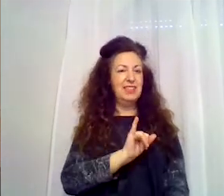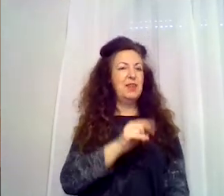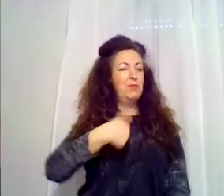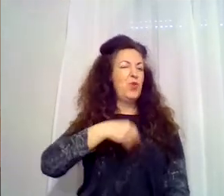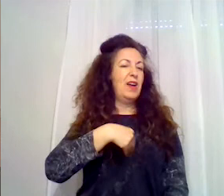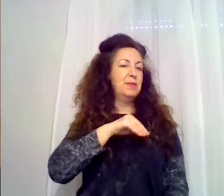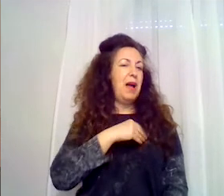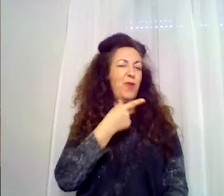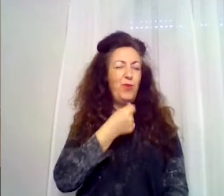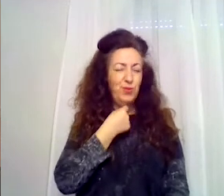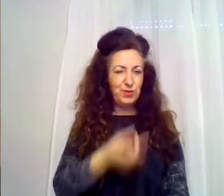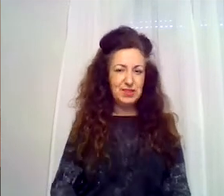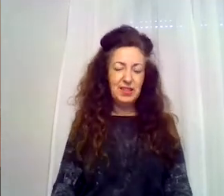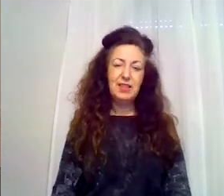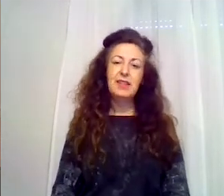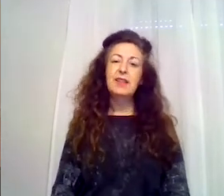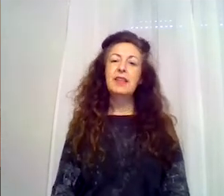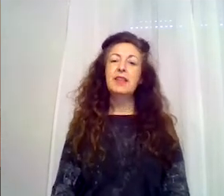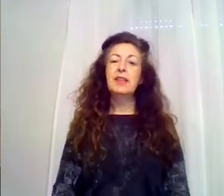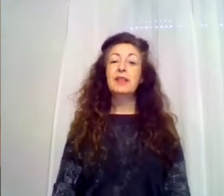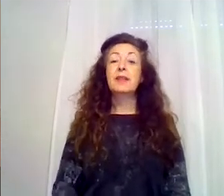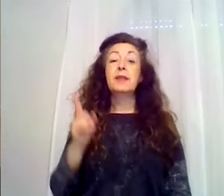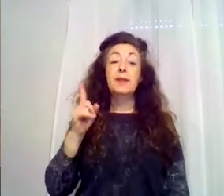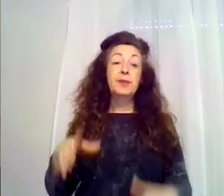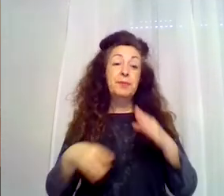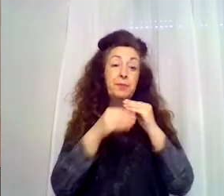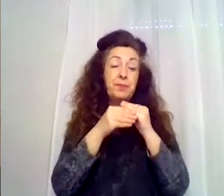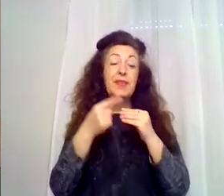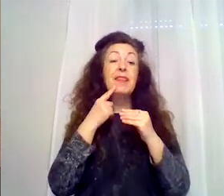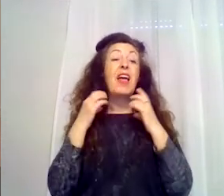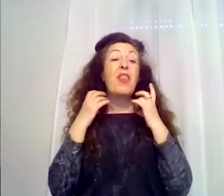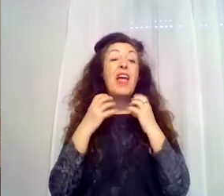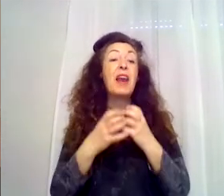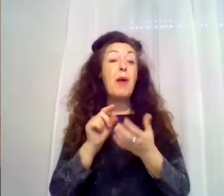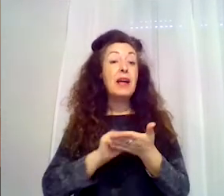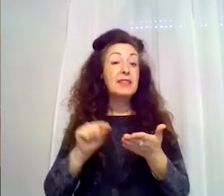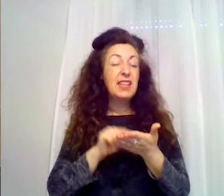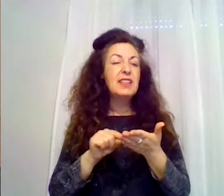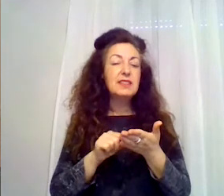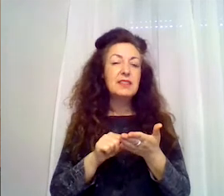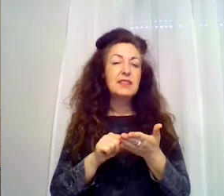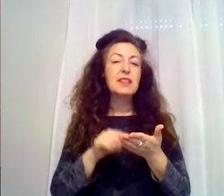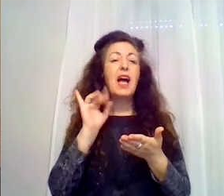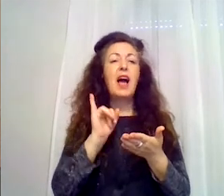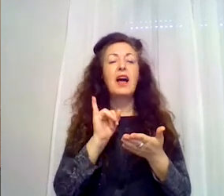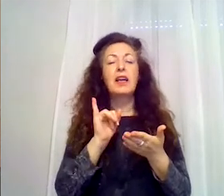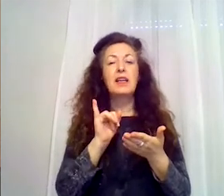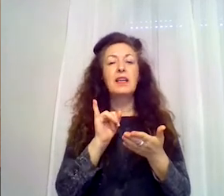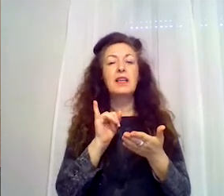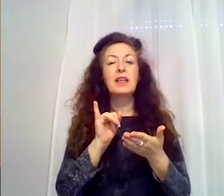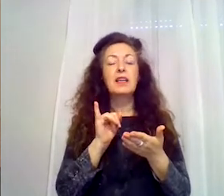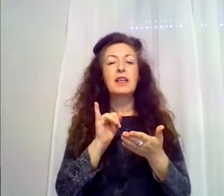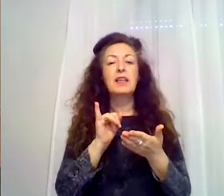que este personaje es distinto y que Shakespeare o Shakespeare, como se escribía, con un guión en